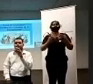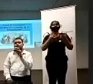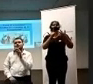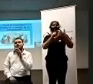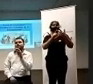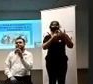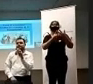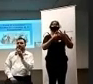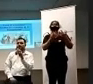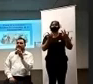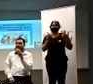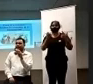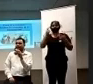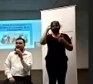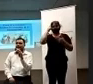Yo